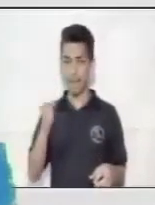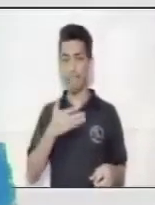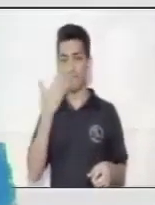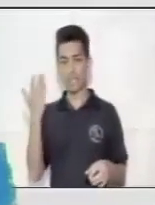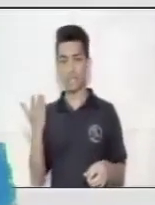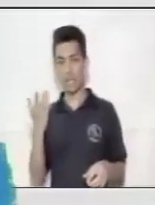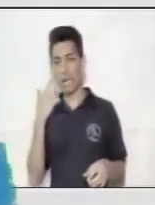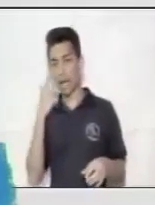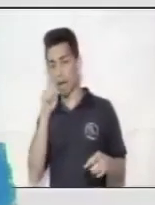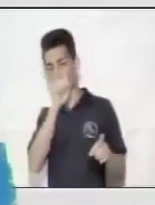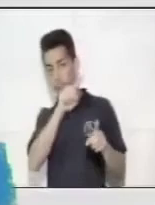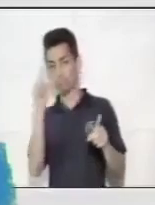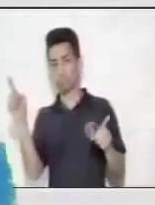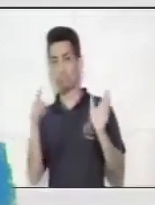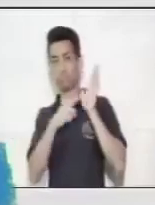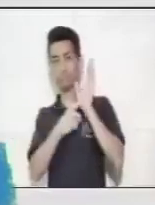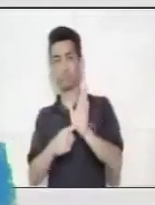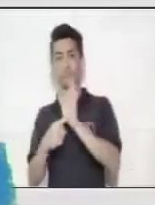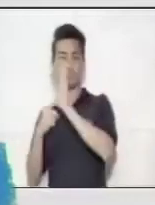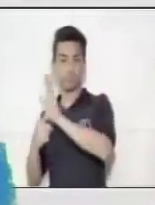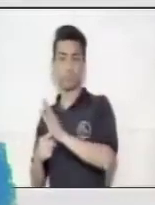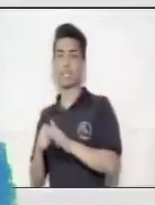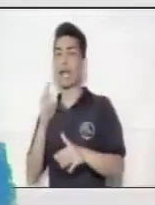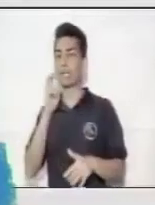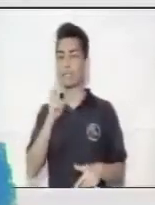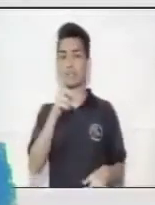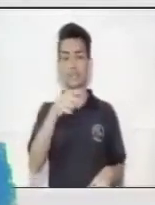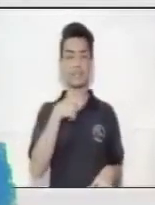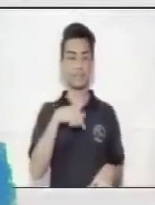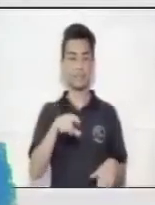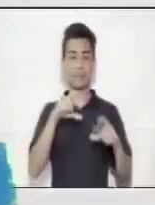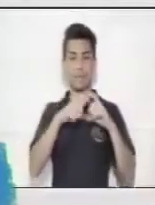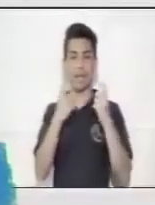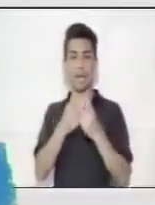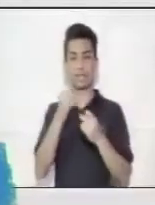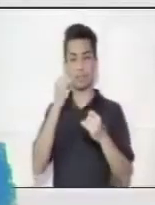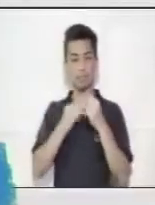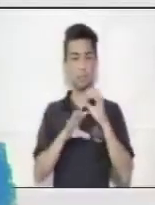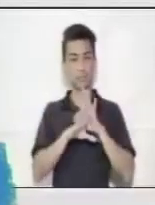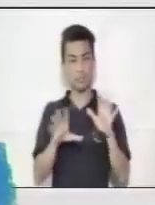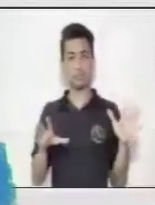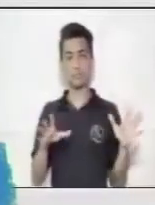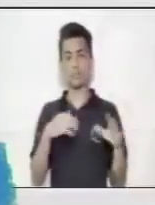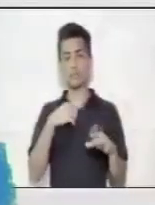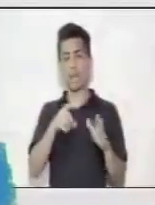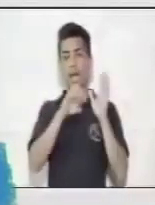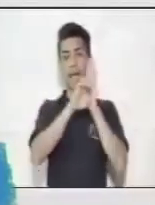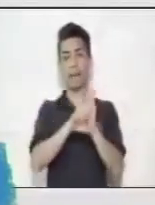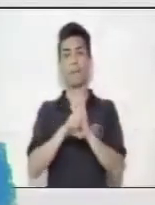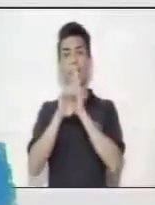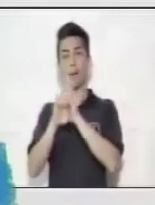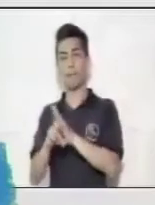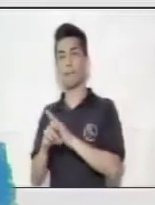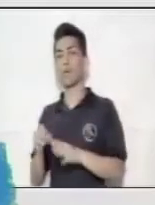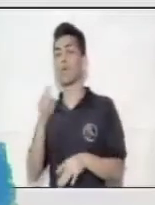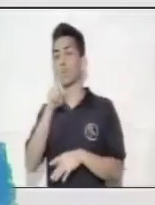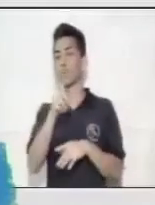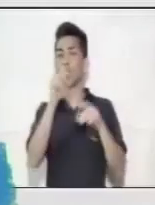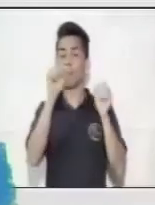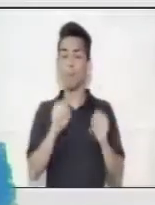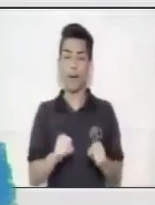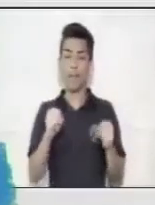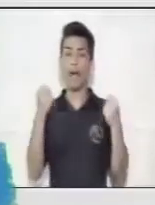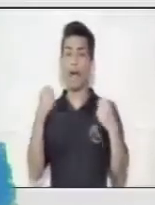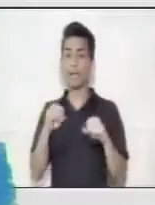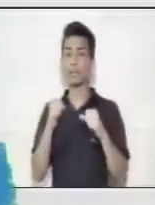las proposiciones. Entonces, es así como yo puedo finalizar con cada uno de ustedes en estos ejemplos, y si ustedes pueden